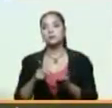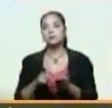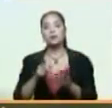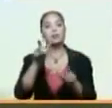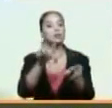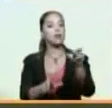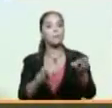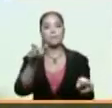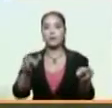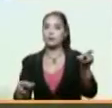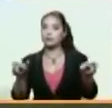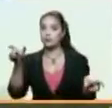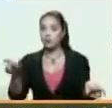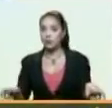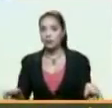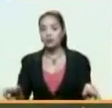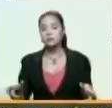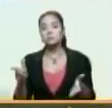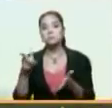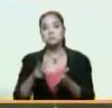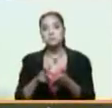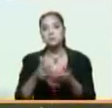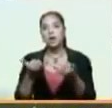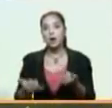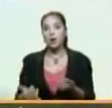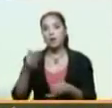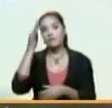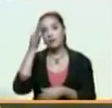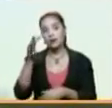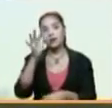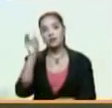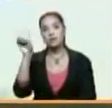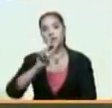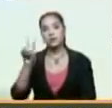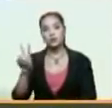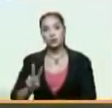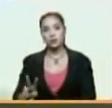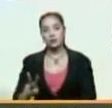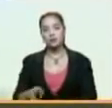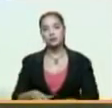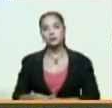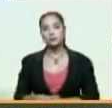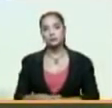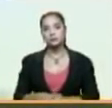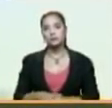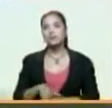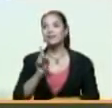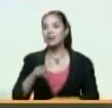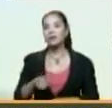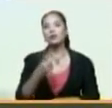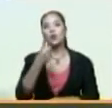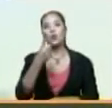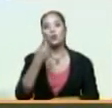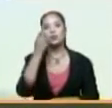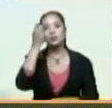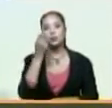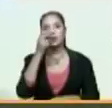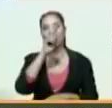miembros activos de esta Fiscalía General de la República y de un diputado a la Asamblea